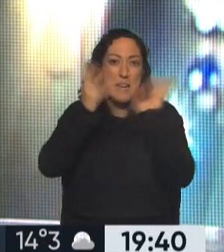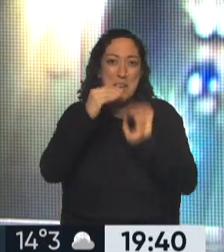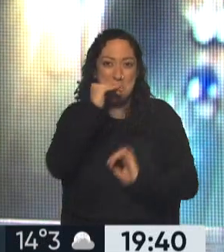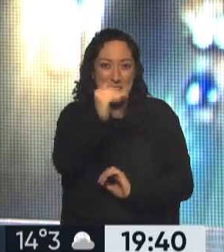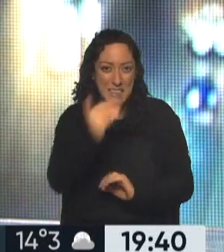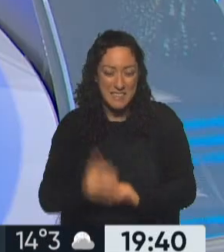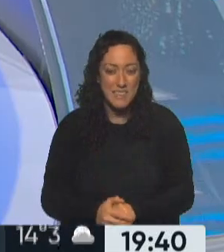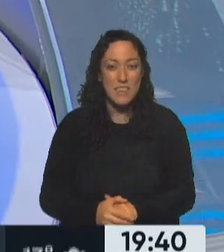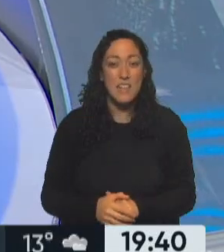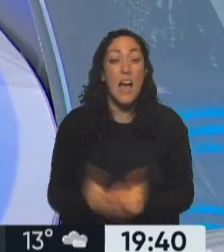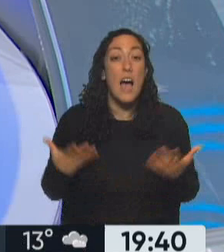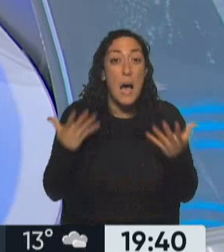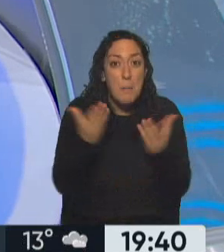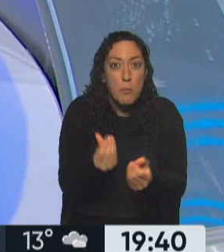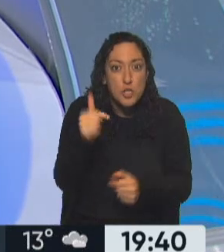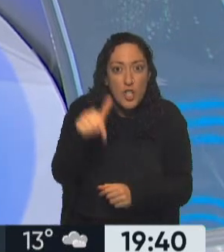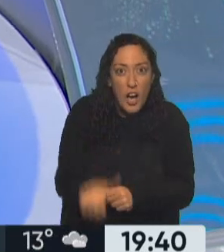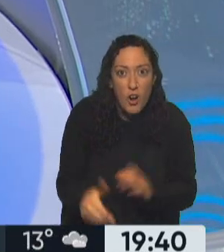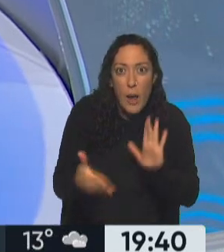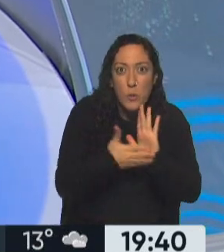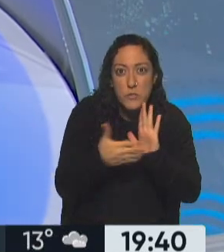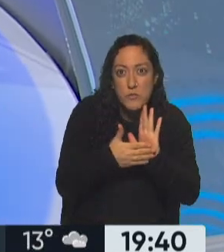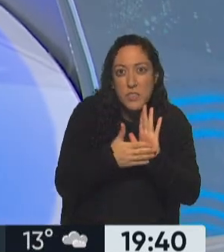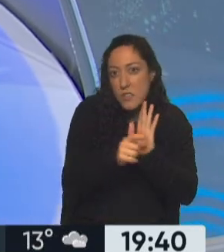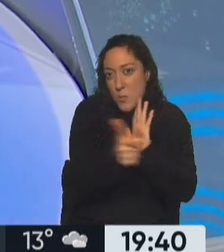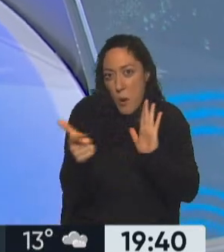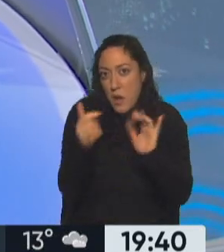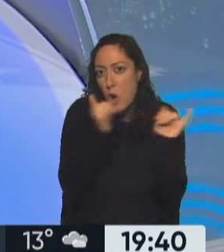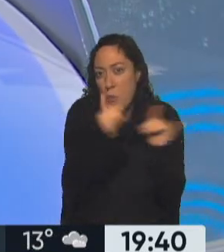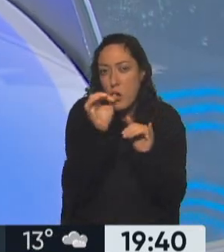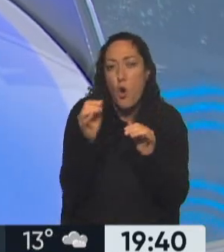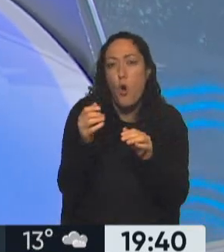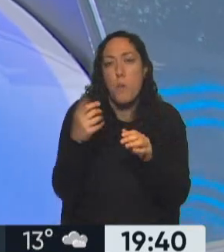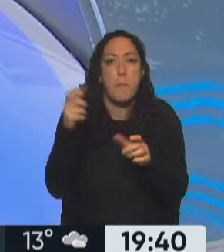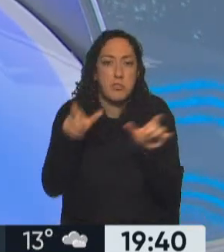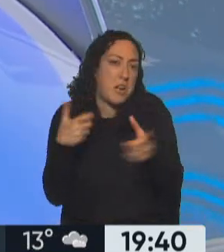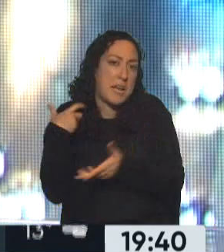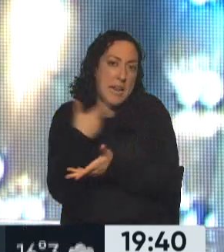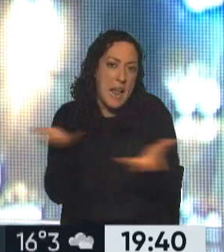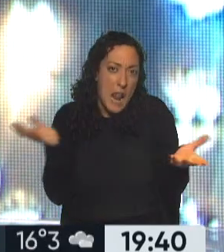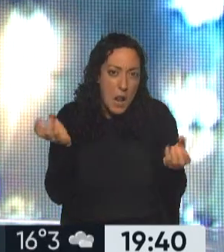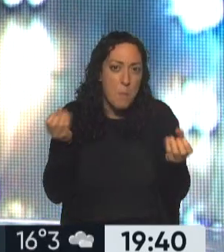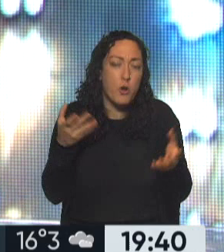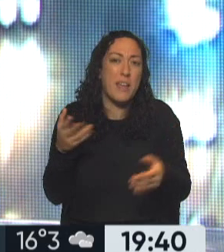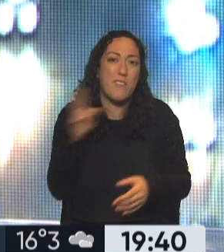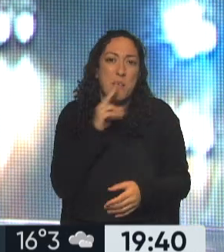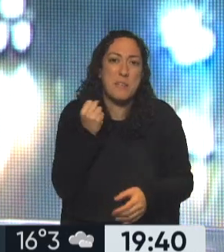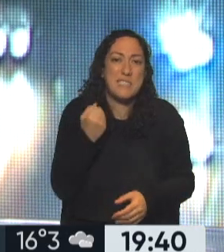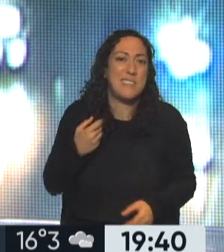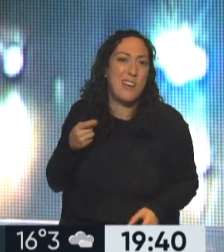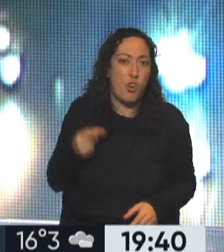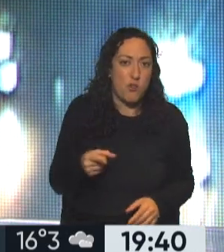podés explicar ese apoyo hoy. ¿Cómo lo vas a justificar Ni y de los explicar? jóvenes, ni de la gente en general, por ese componente antifeminista. Porque, a